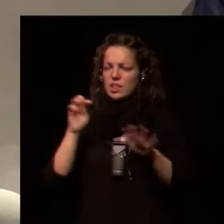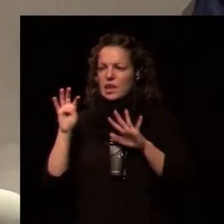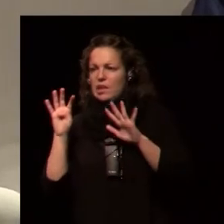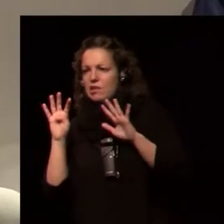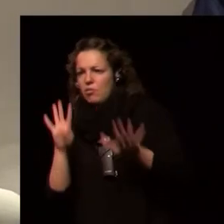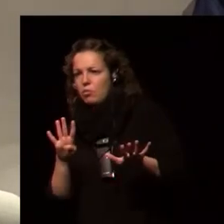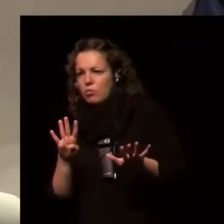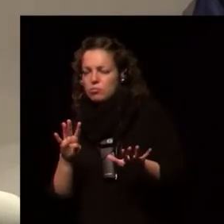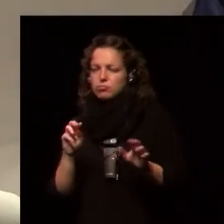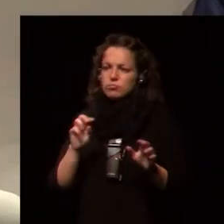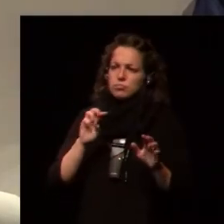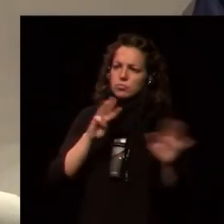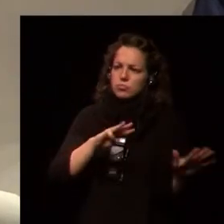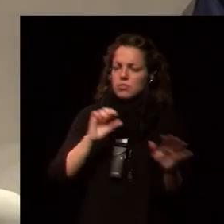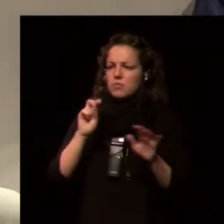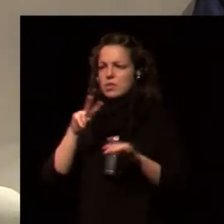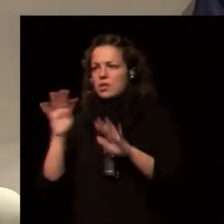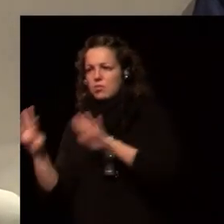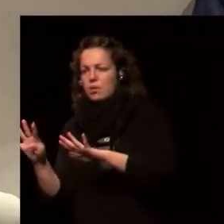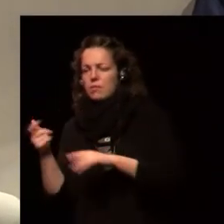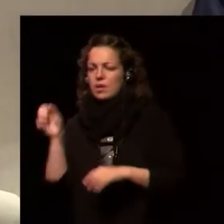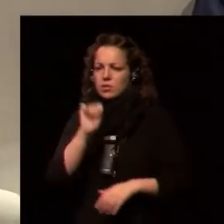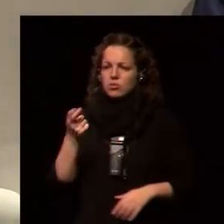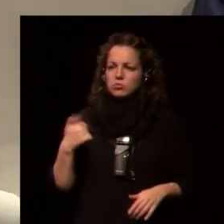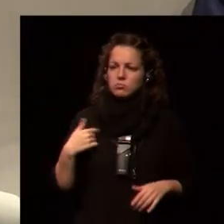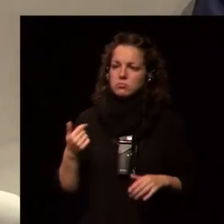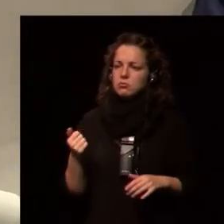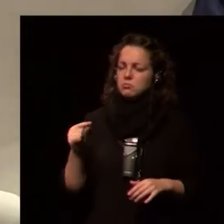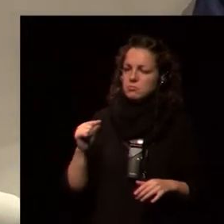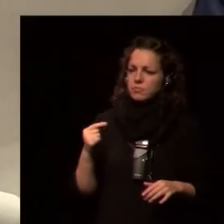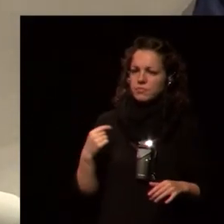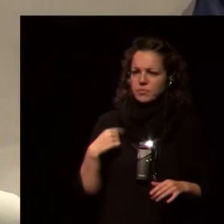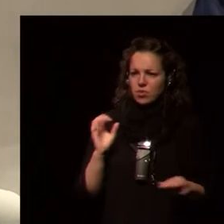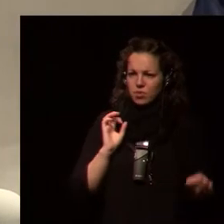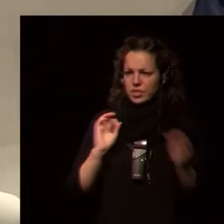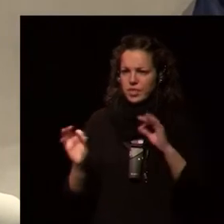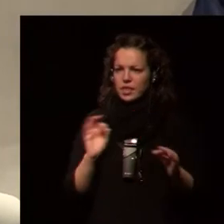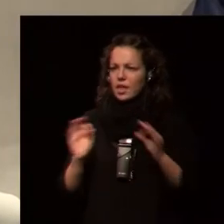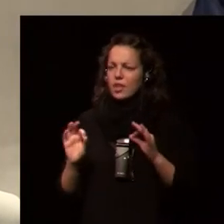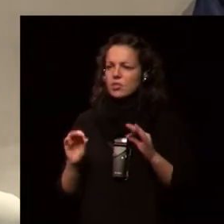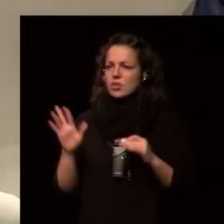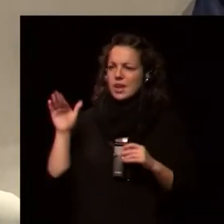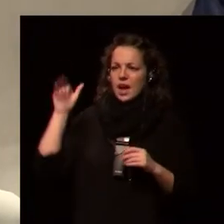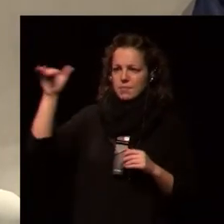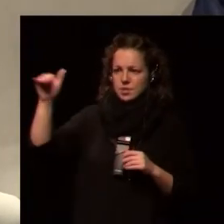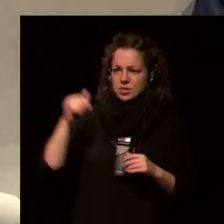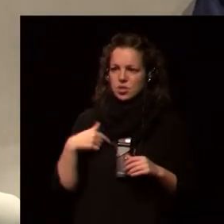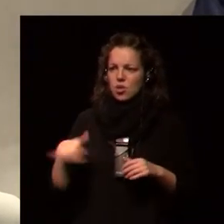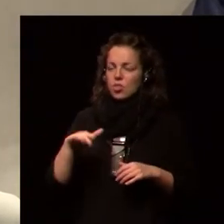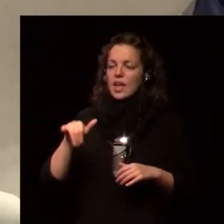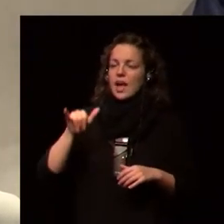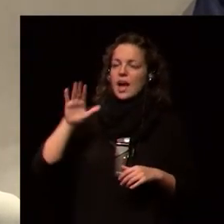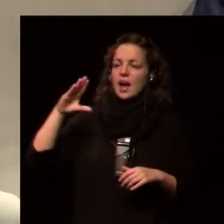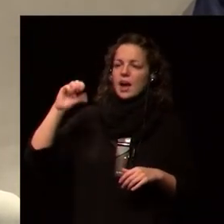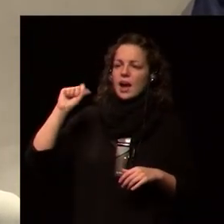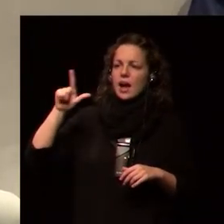cerca de la presencia del Teatro Campesino en California, intentando averiguar qué es lo